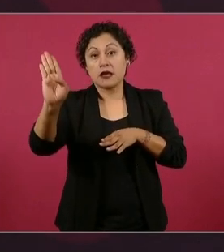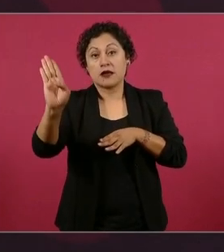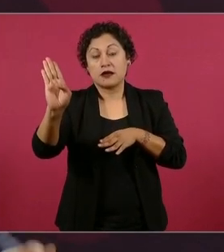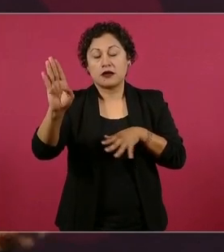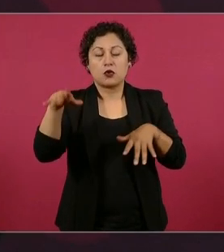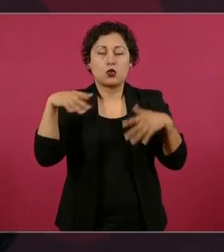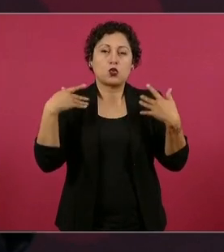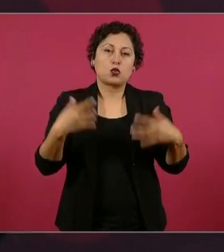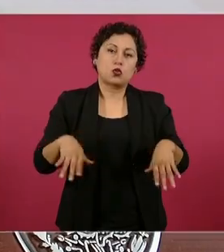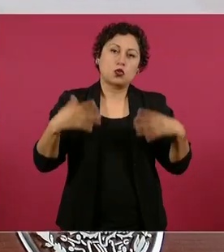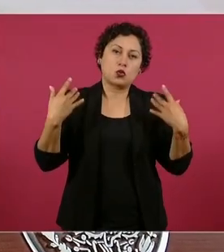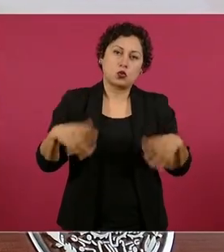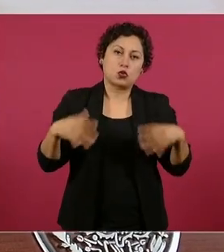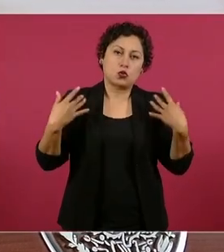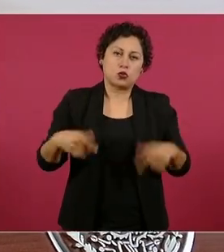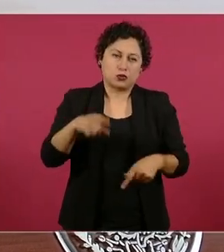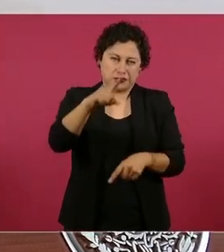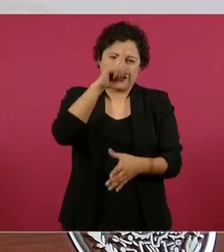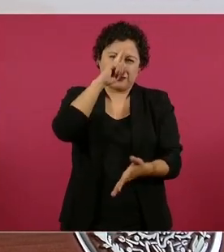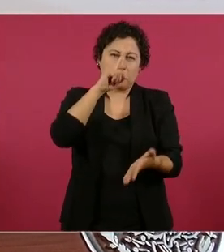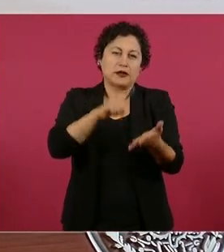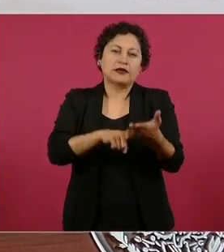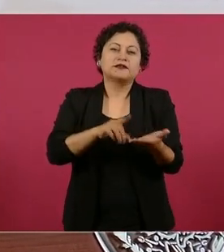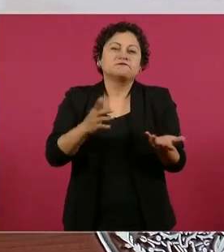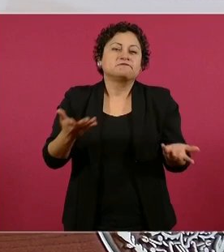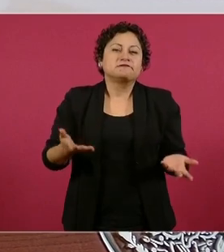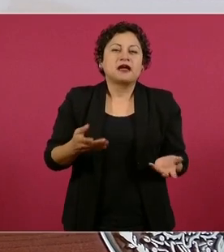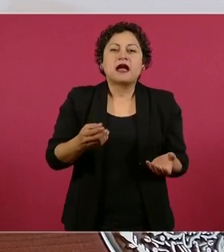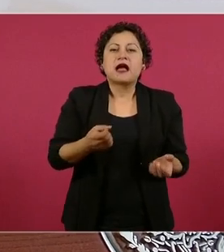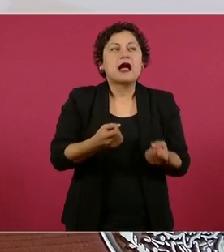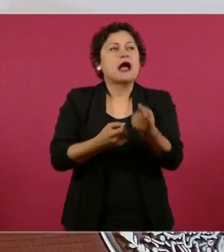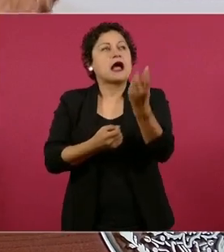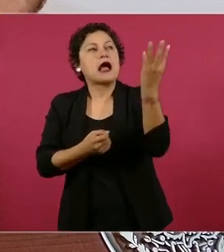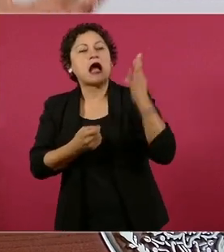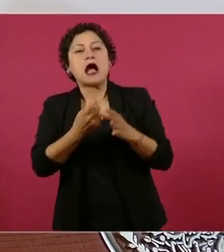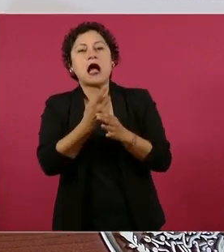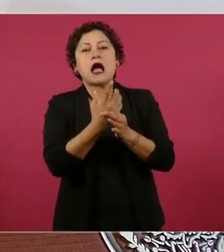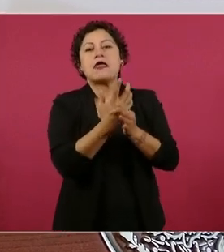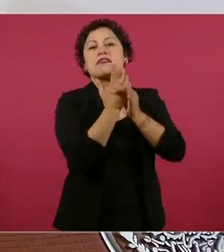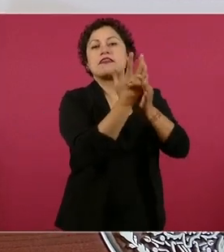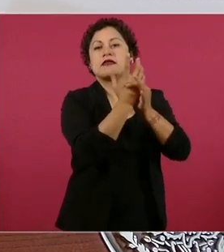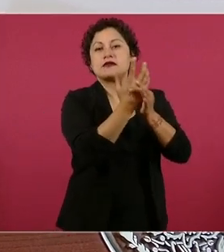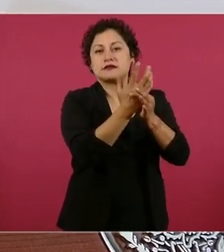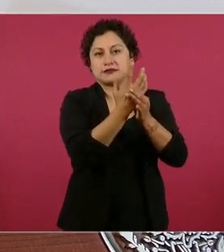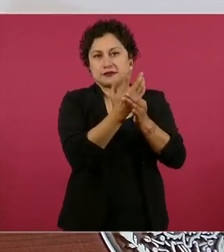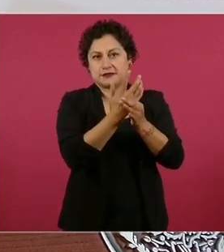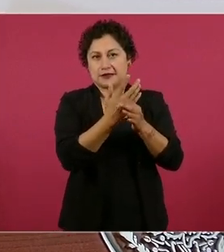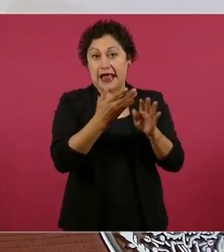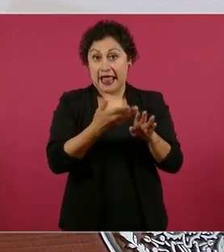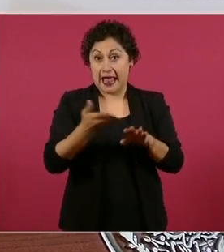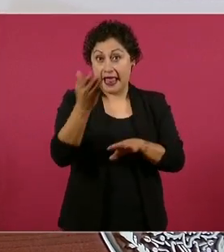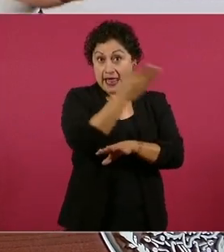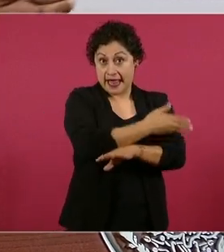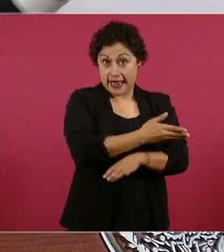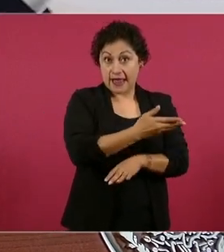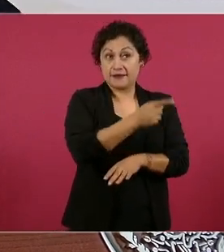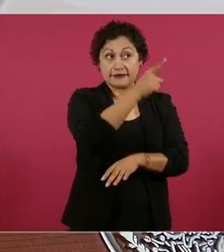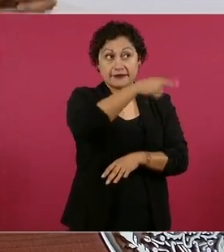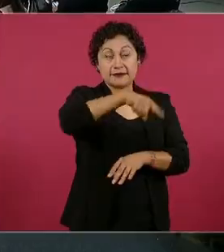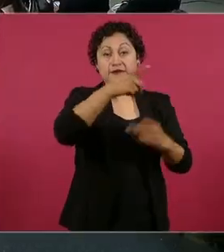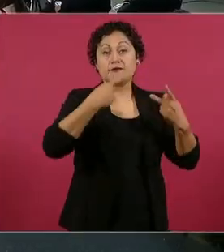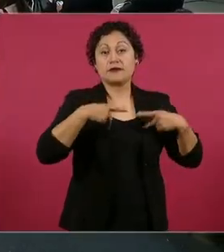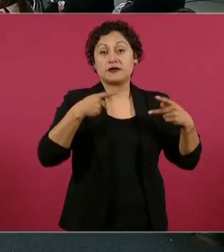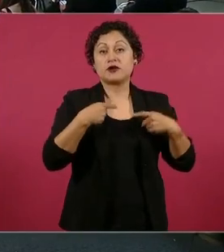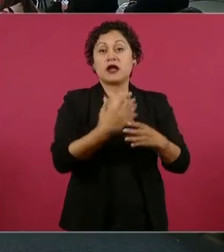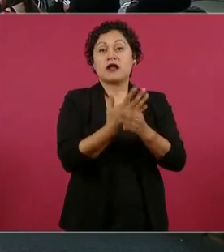Si el pueblo de México fuese un pueblo flojo, como lo pintaban y como lo